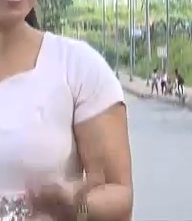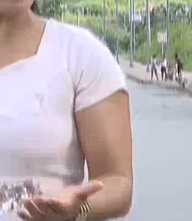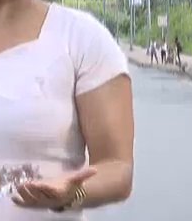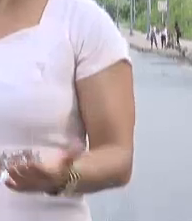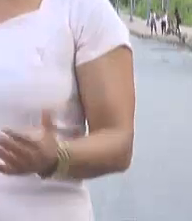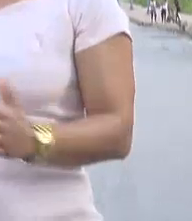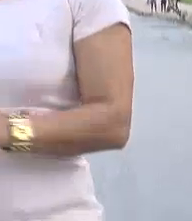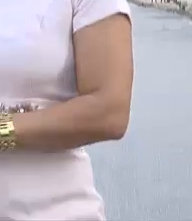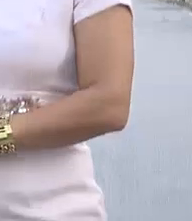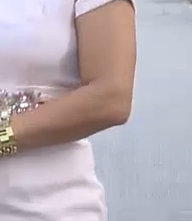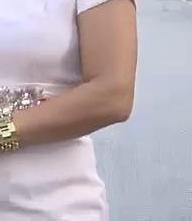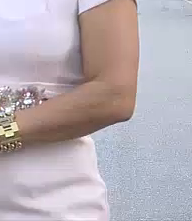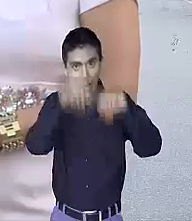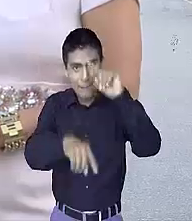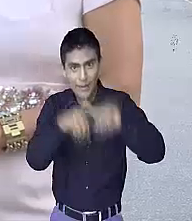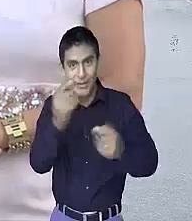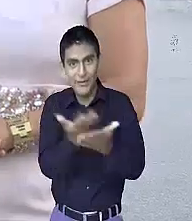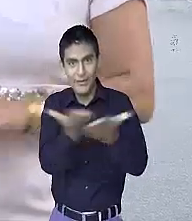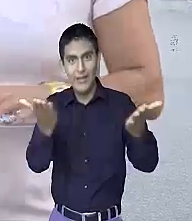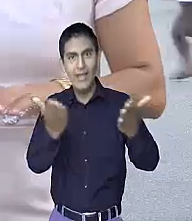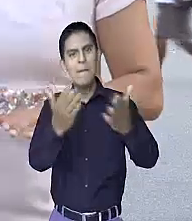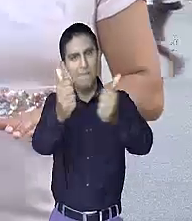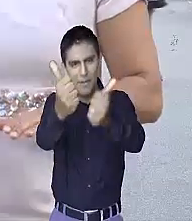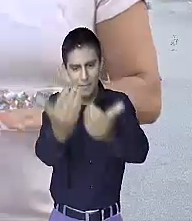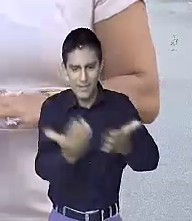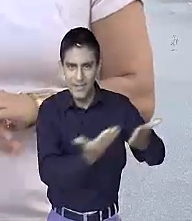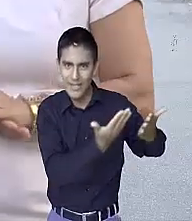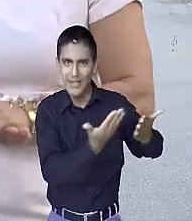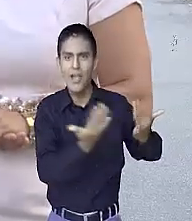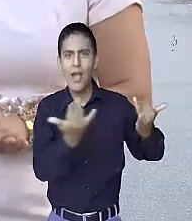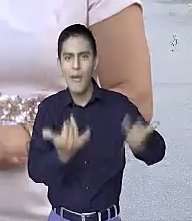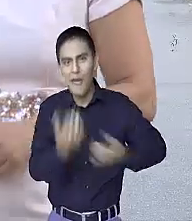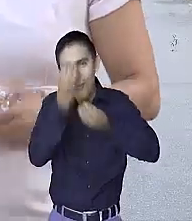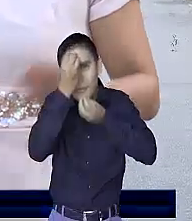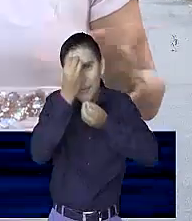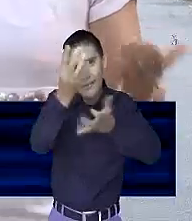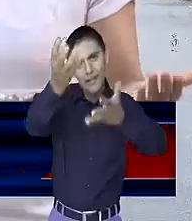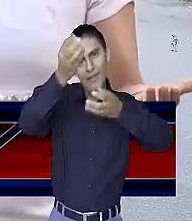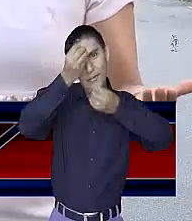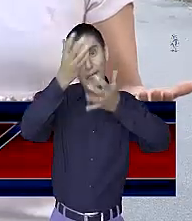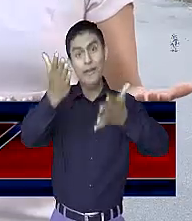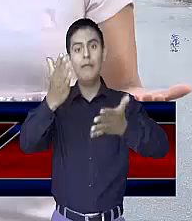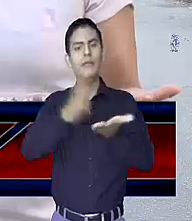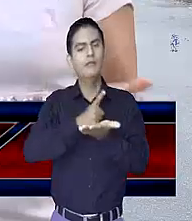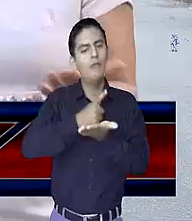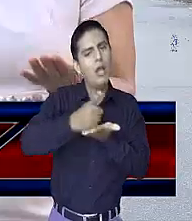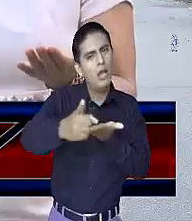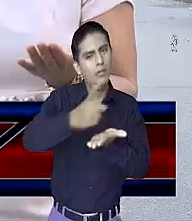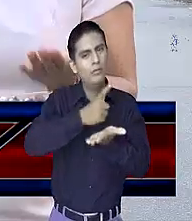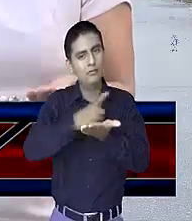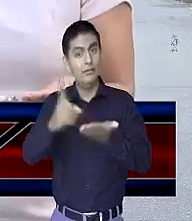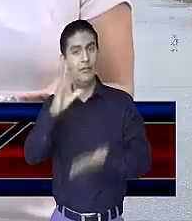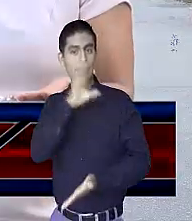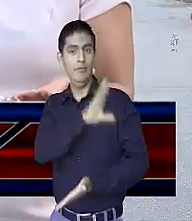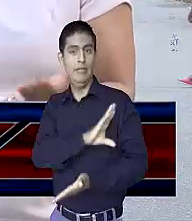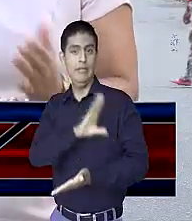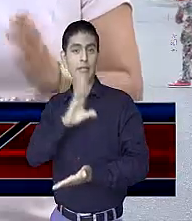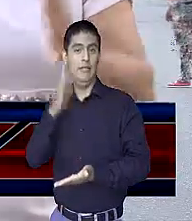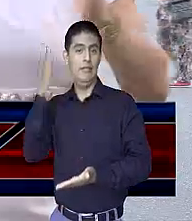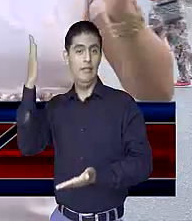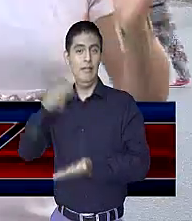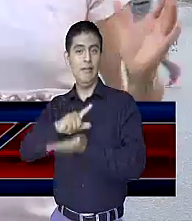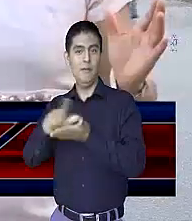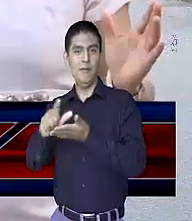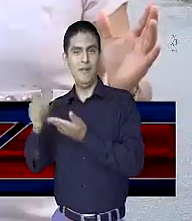Saludos cordiales, amigos televidentes. Bienvenidos a esta emisión informativa que semanalmente les presenta la Alcaldía del Lago